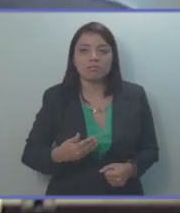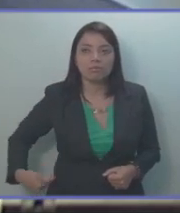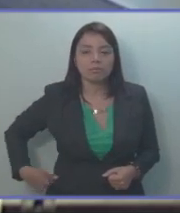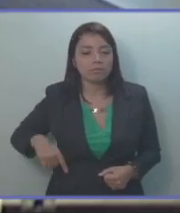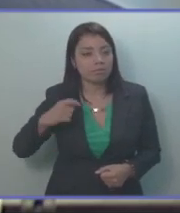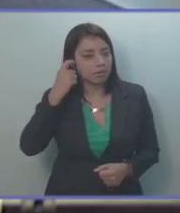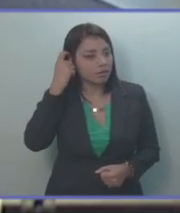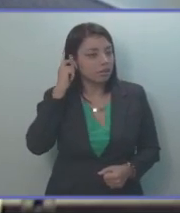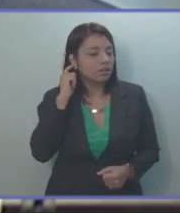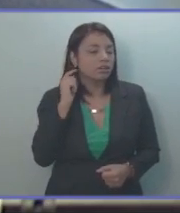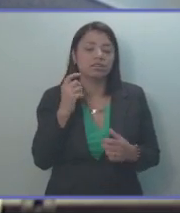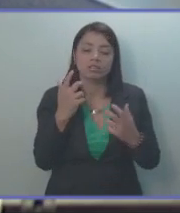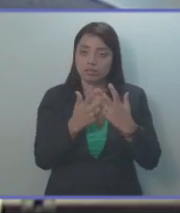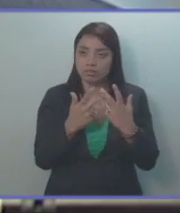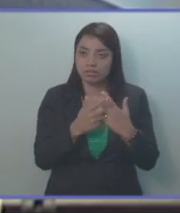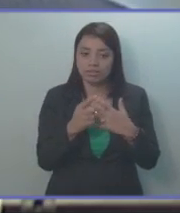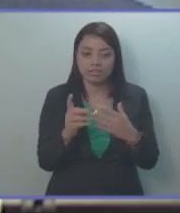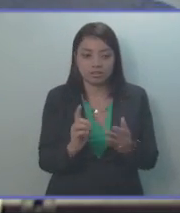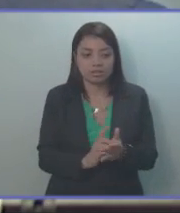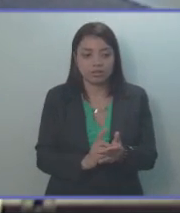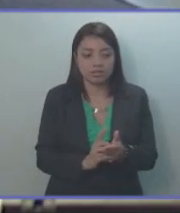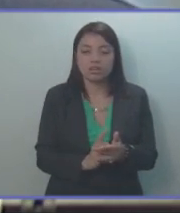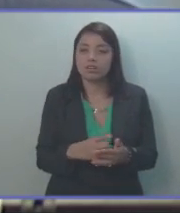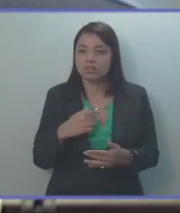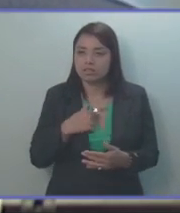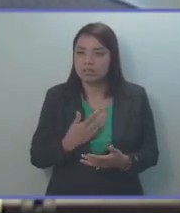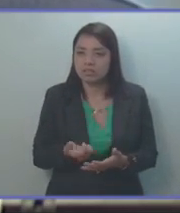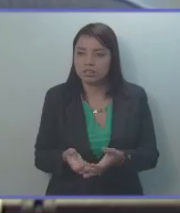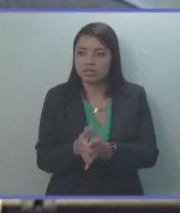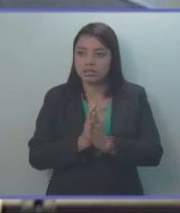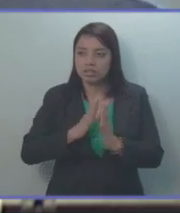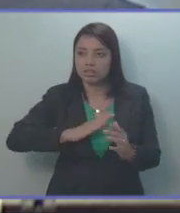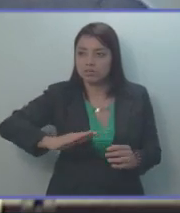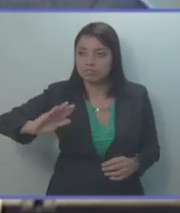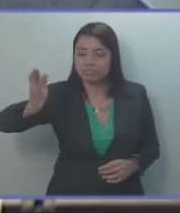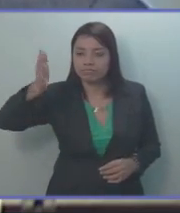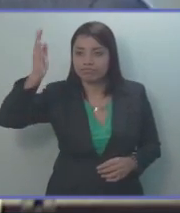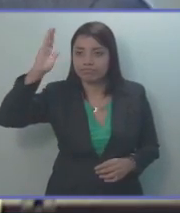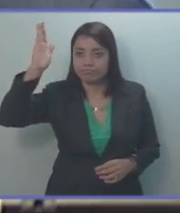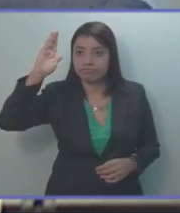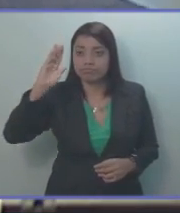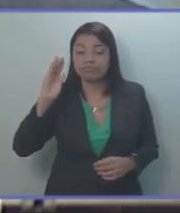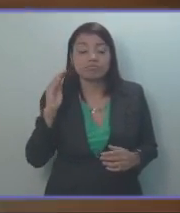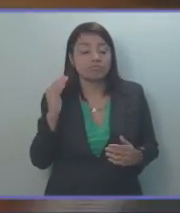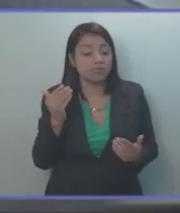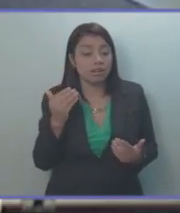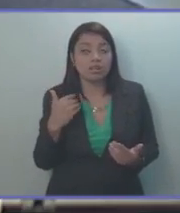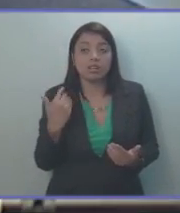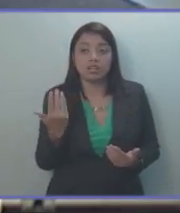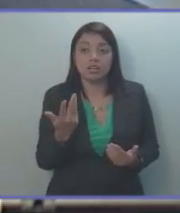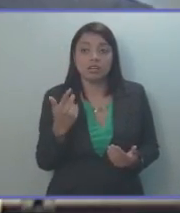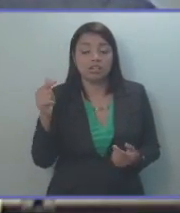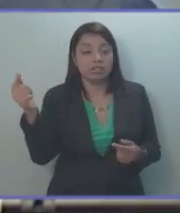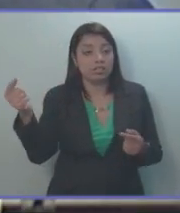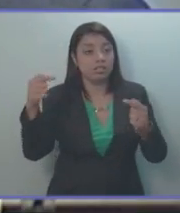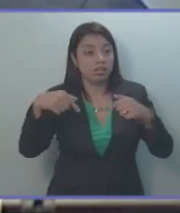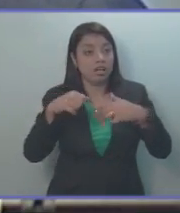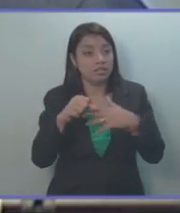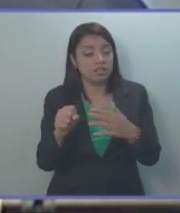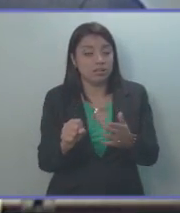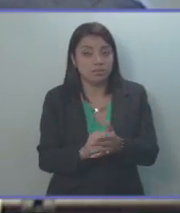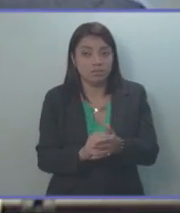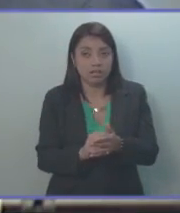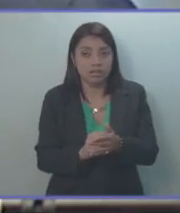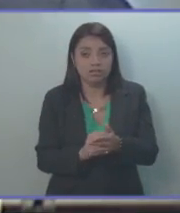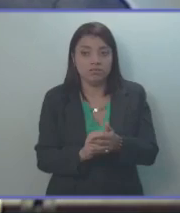compañeros diputados, me atreví a pedir la palabra en este caso porque tenemos en esta asamblea